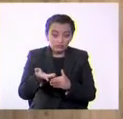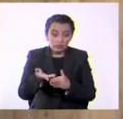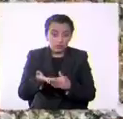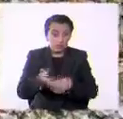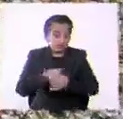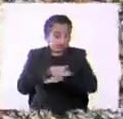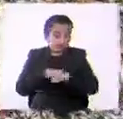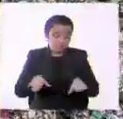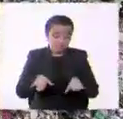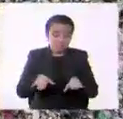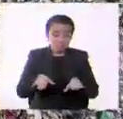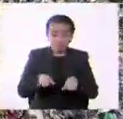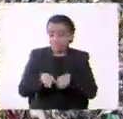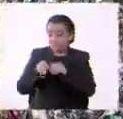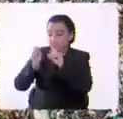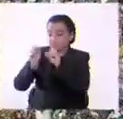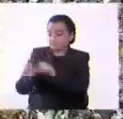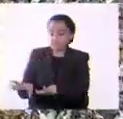útil, son desechados.